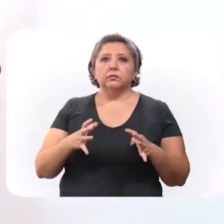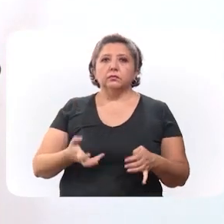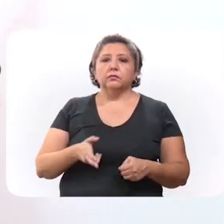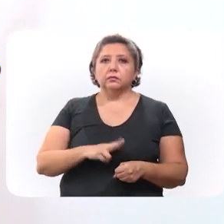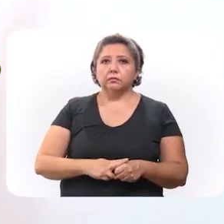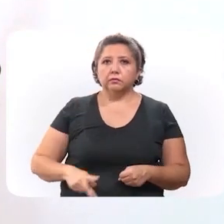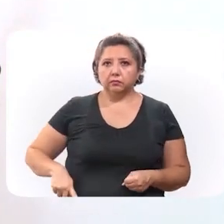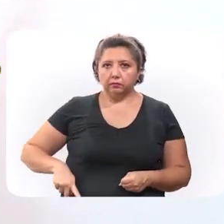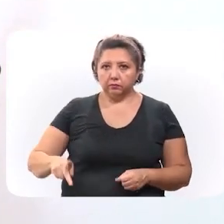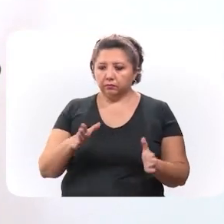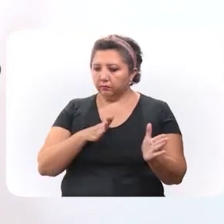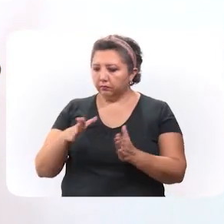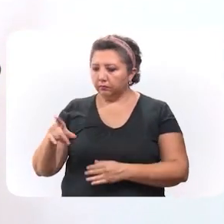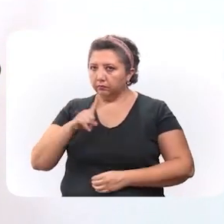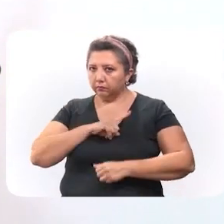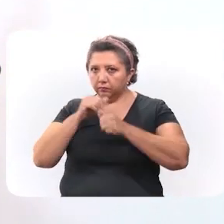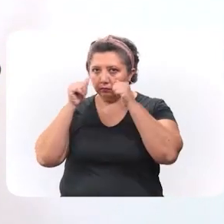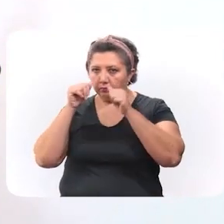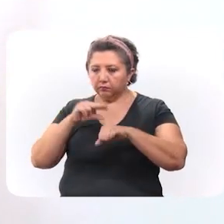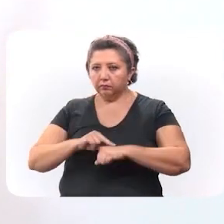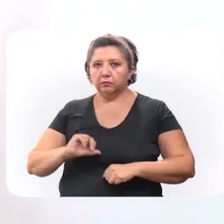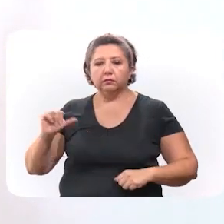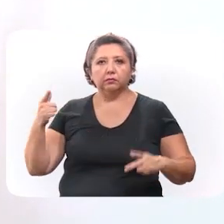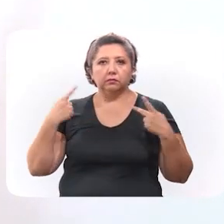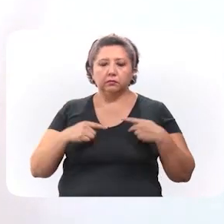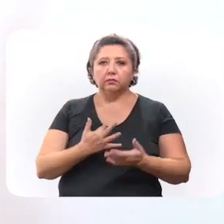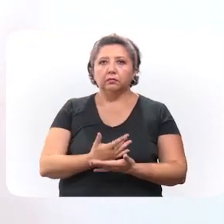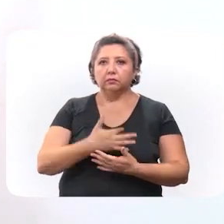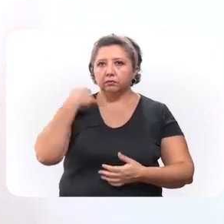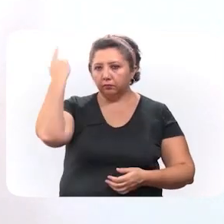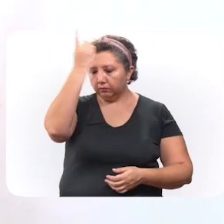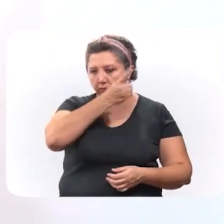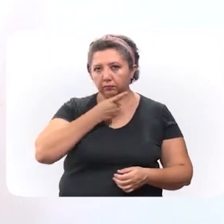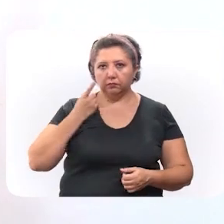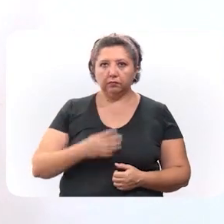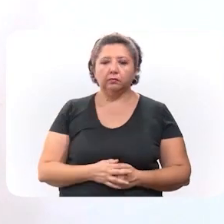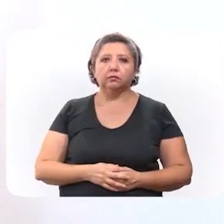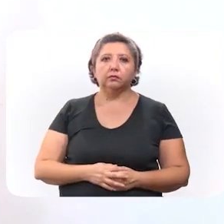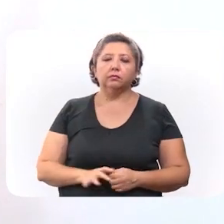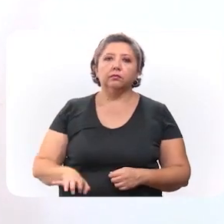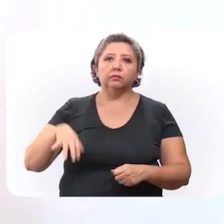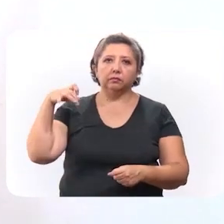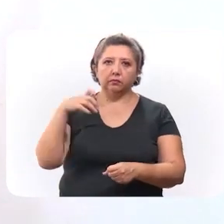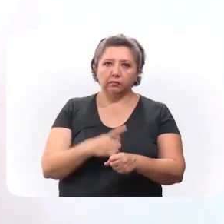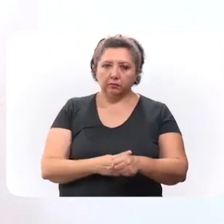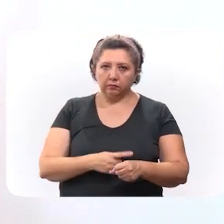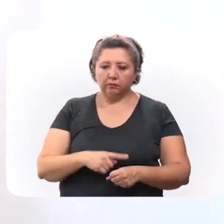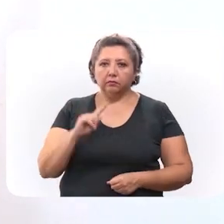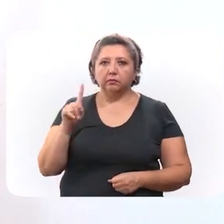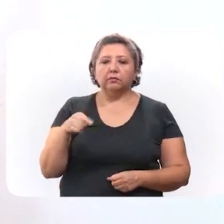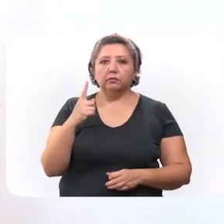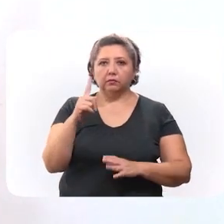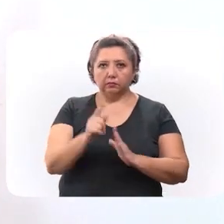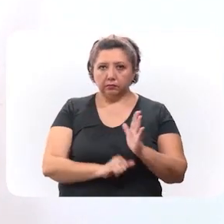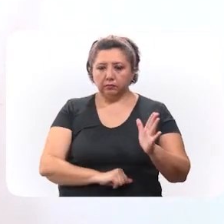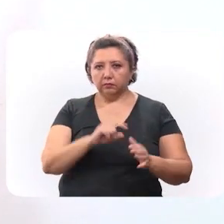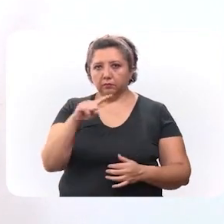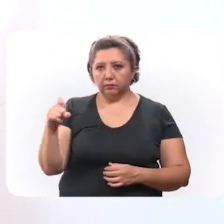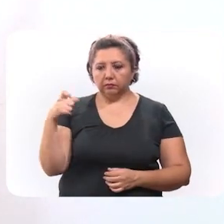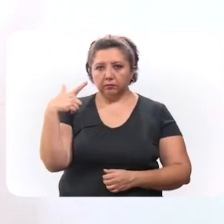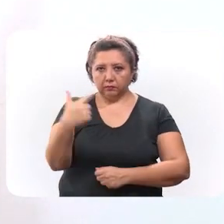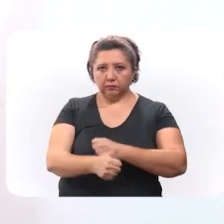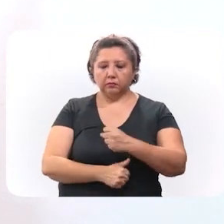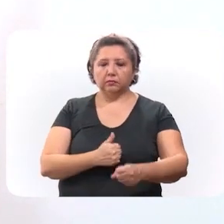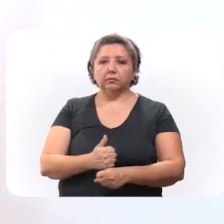positivos están en hospitales públicos y en aislamiento total. Hay otros pacientes a la espera de diagnóstico. El rango de edad de los casos es de 1 mes